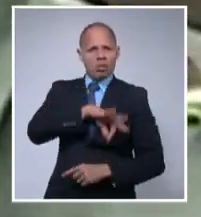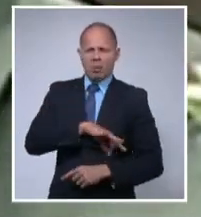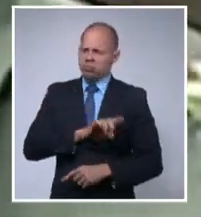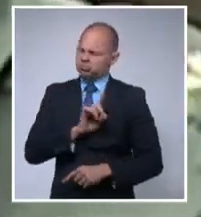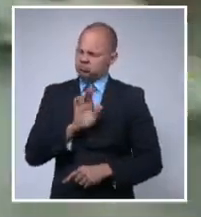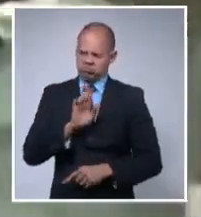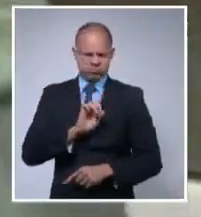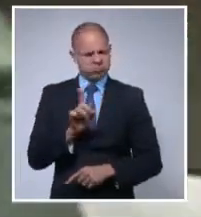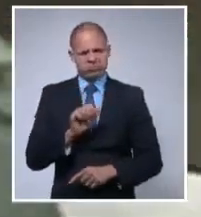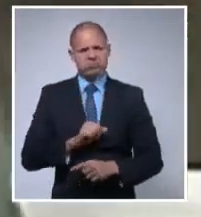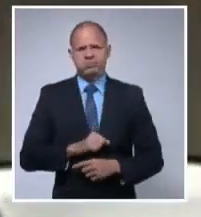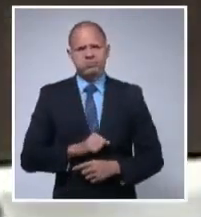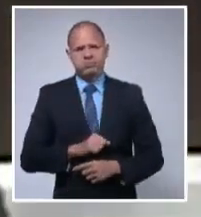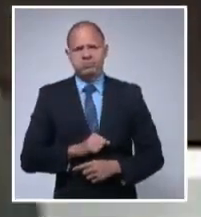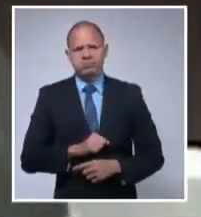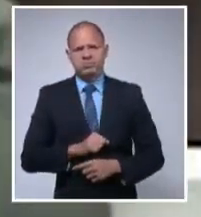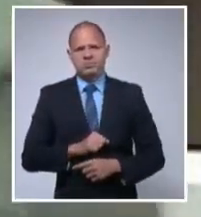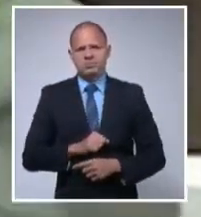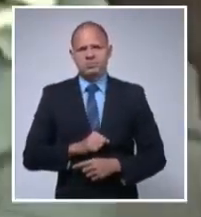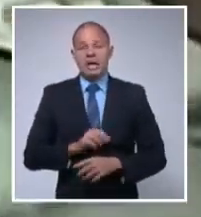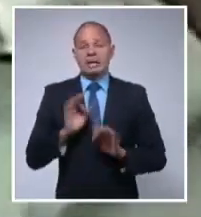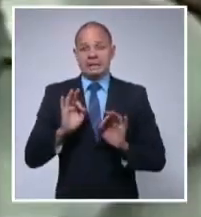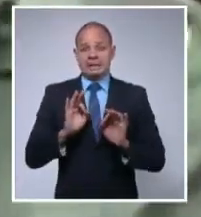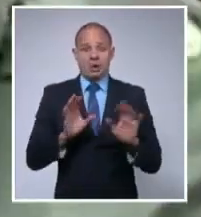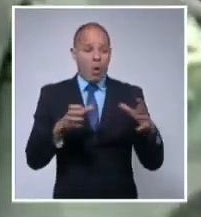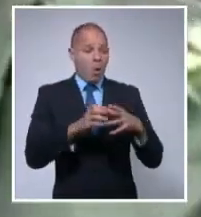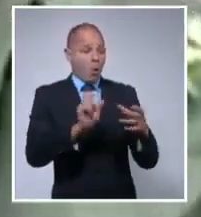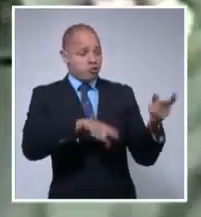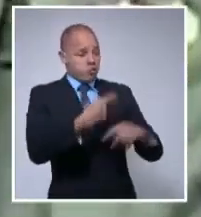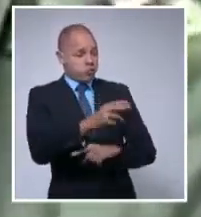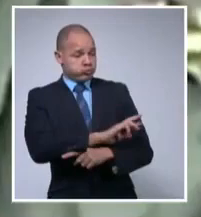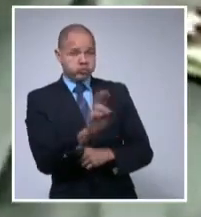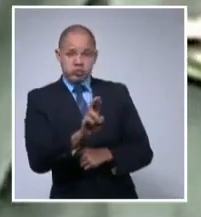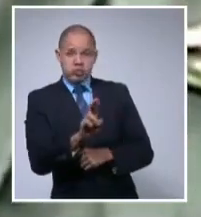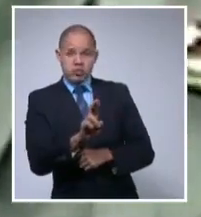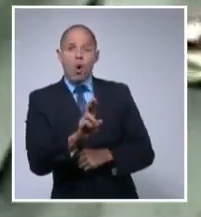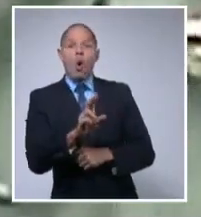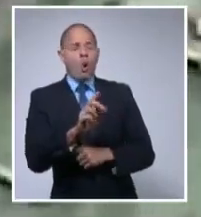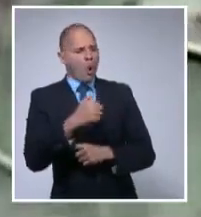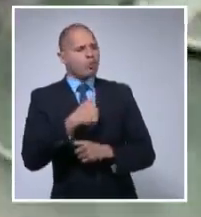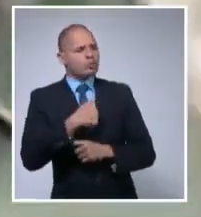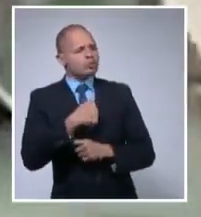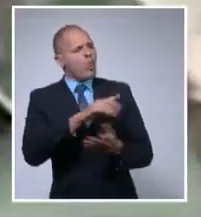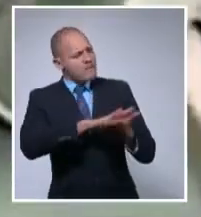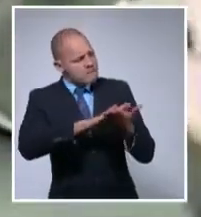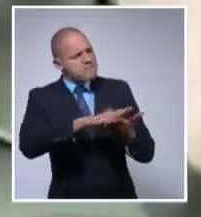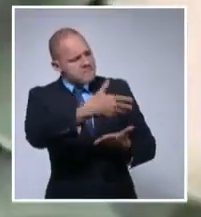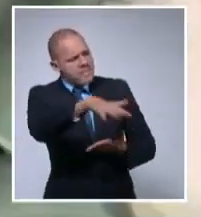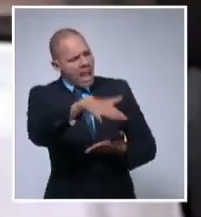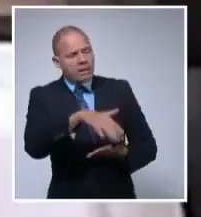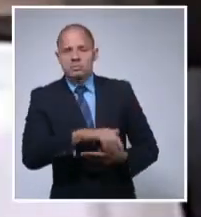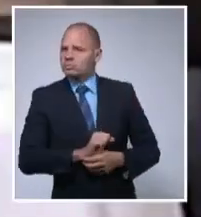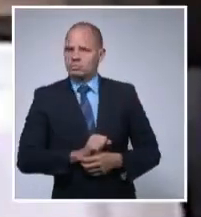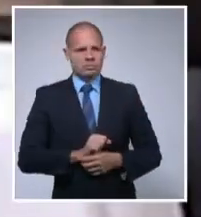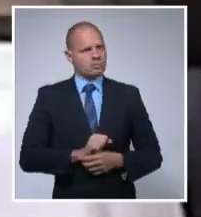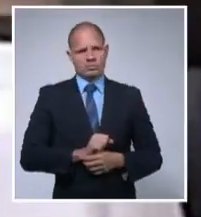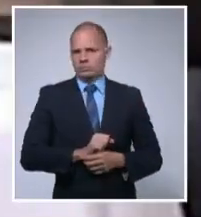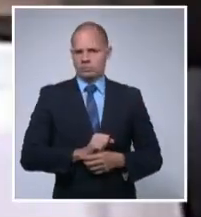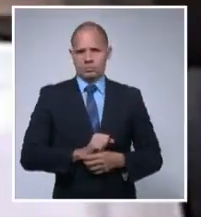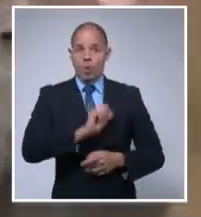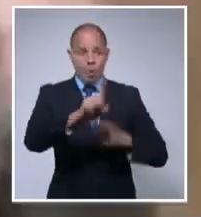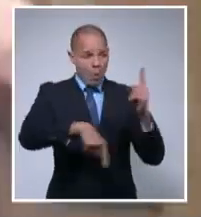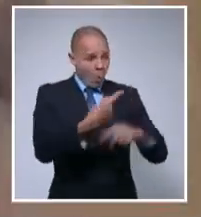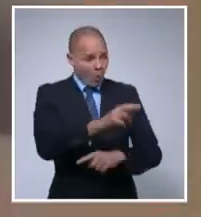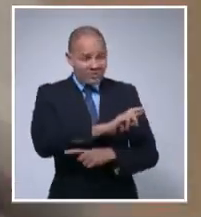amedrentar, no le vamos a dar garantías a la contrarrevolución, que es lo que quieren, que aquí se pueda